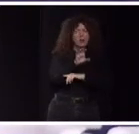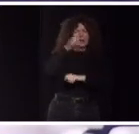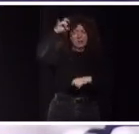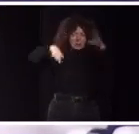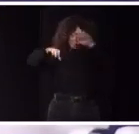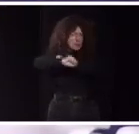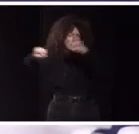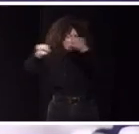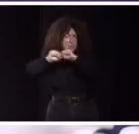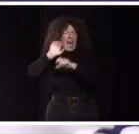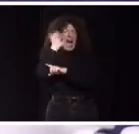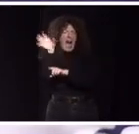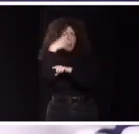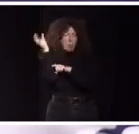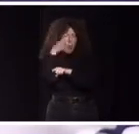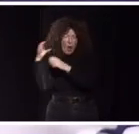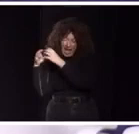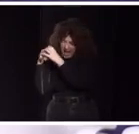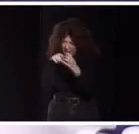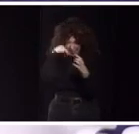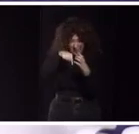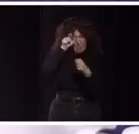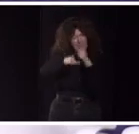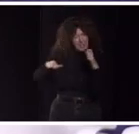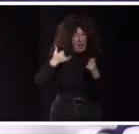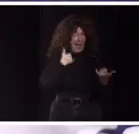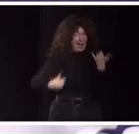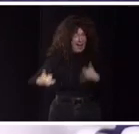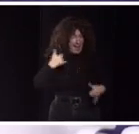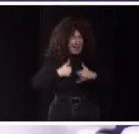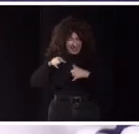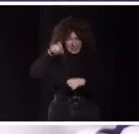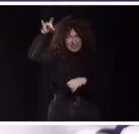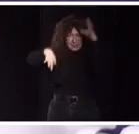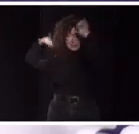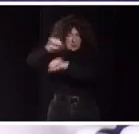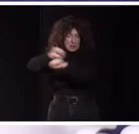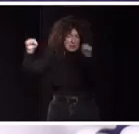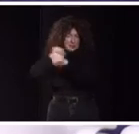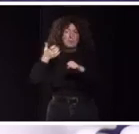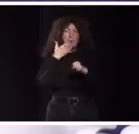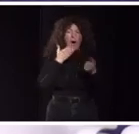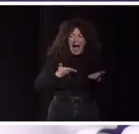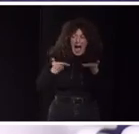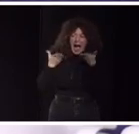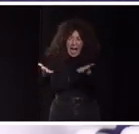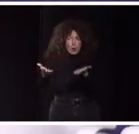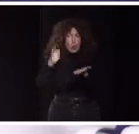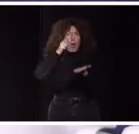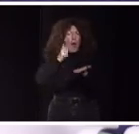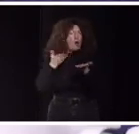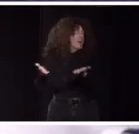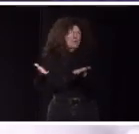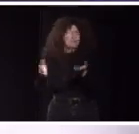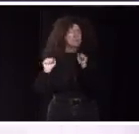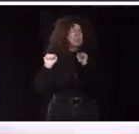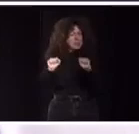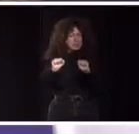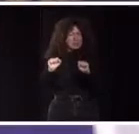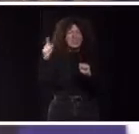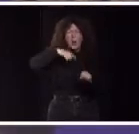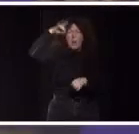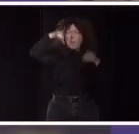que trasladan heridos, que están cerrando toda la posibilidad de entrada de ayuda humanitaria, que bombardean